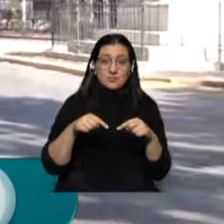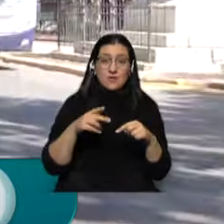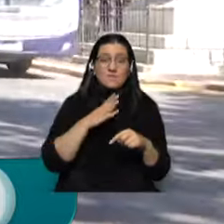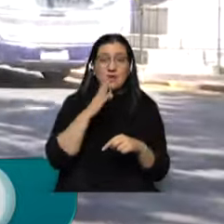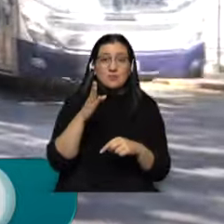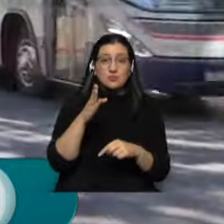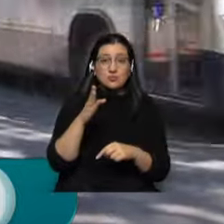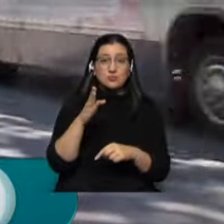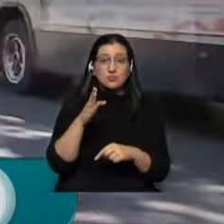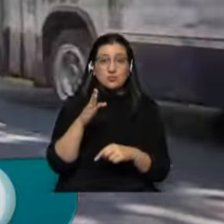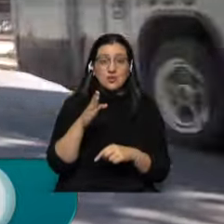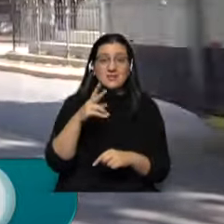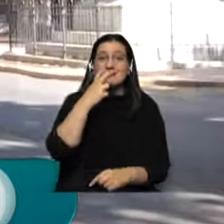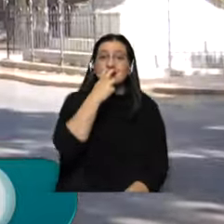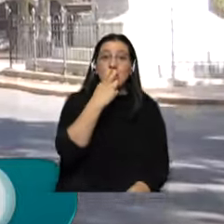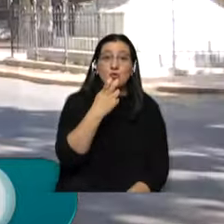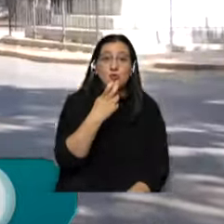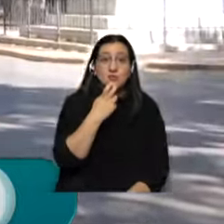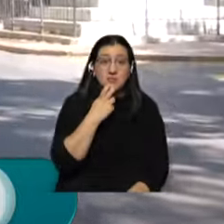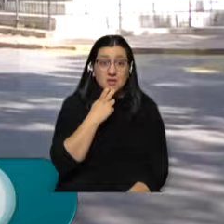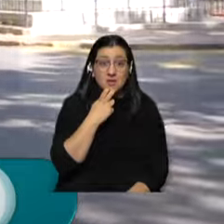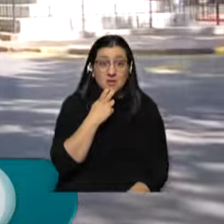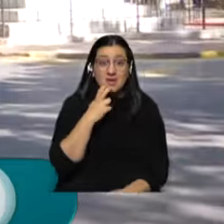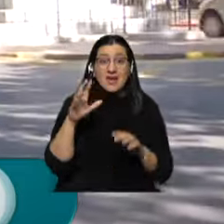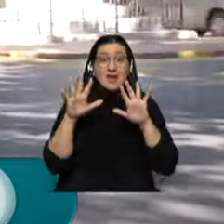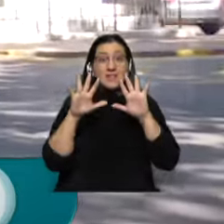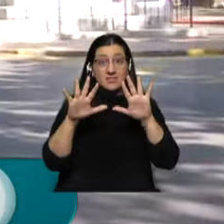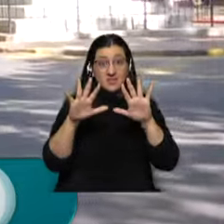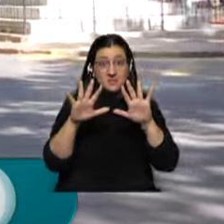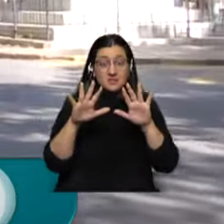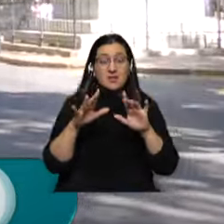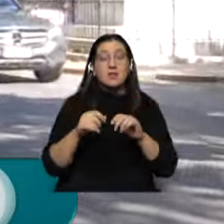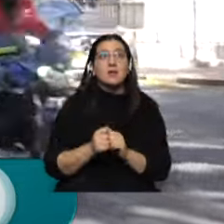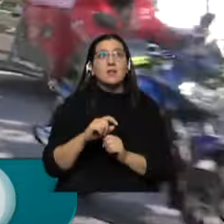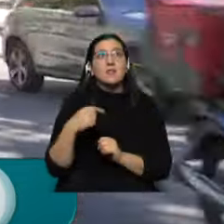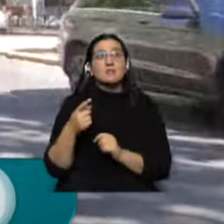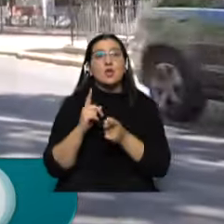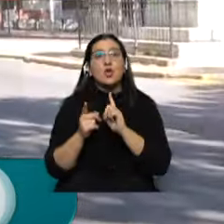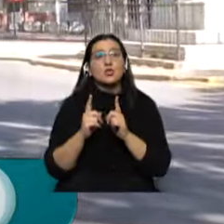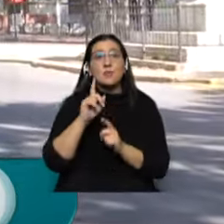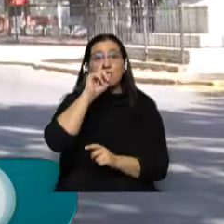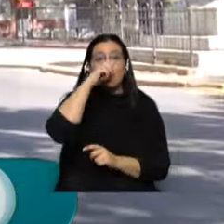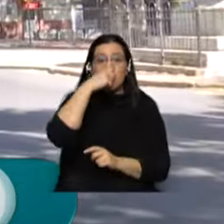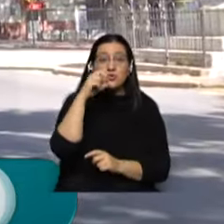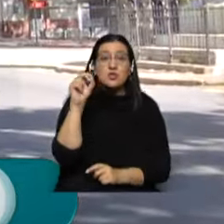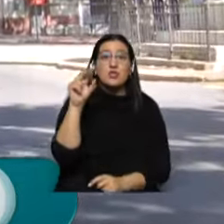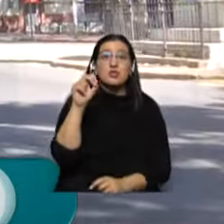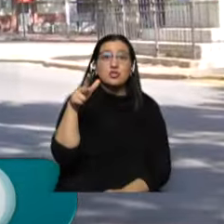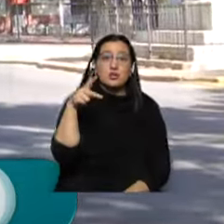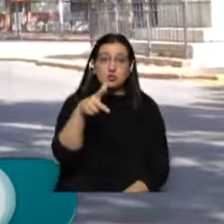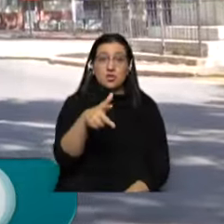a hacer San José el 10... El 11, la trastienda de Montevideo, y el 12,